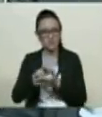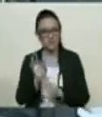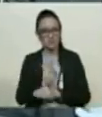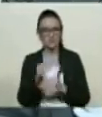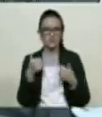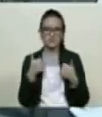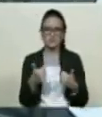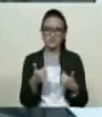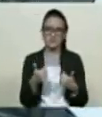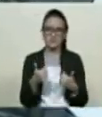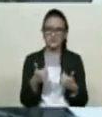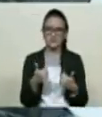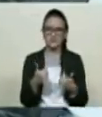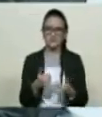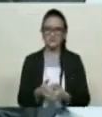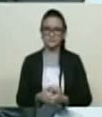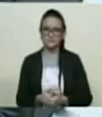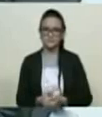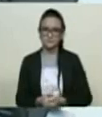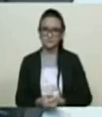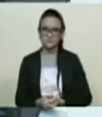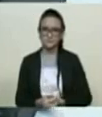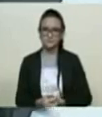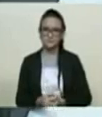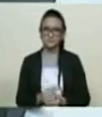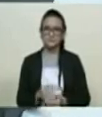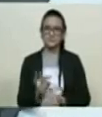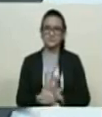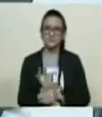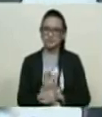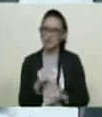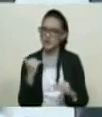funcionalidad. Que funciona, que se maneja